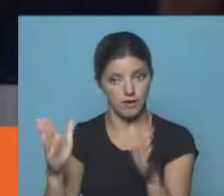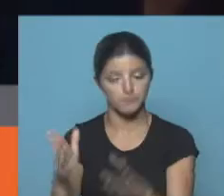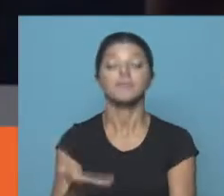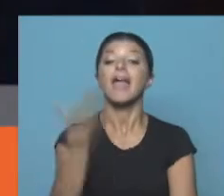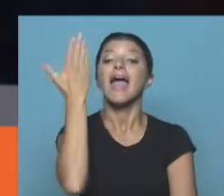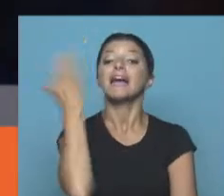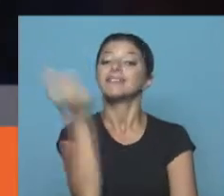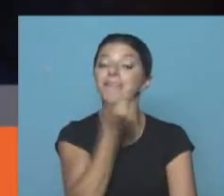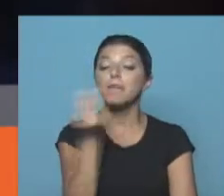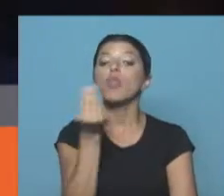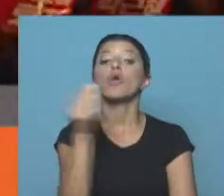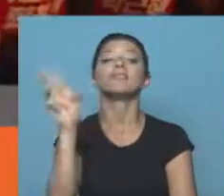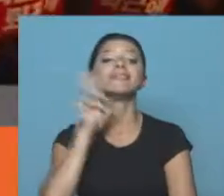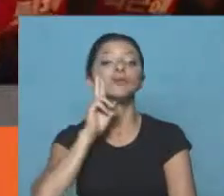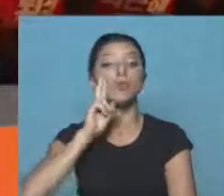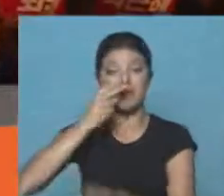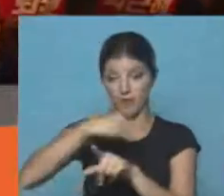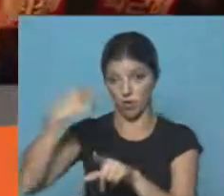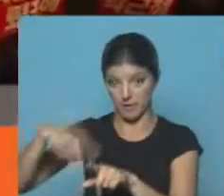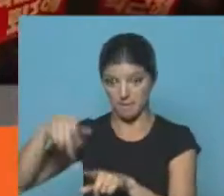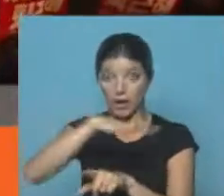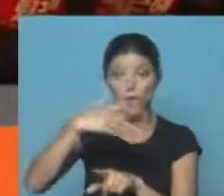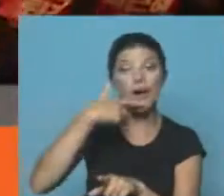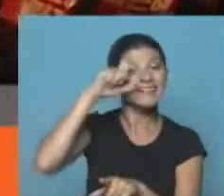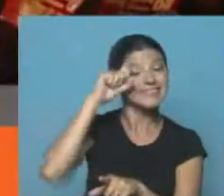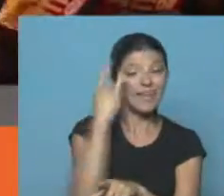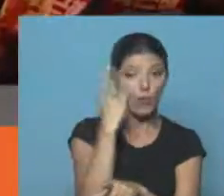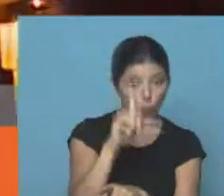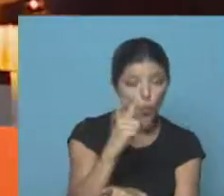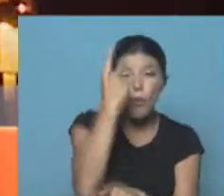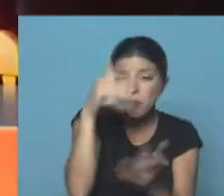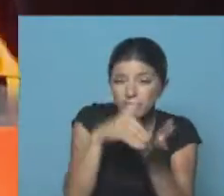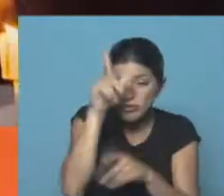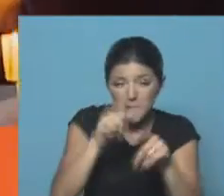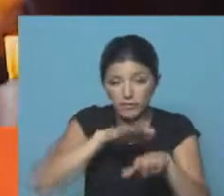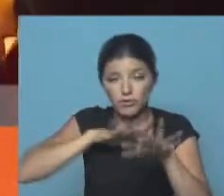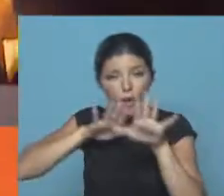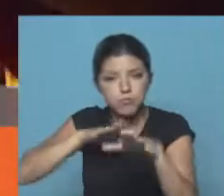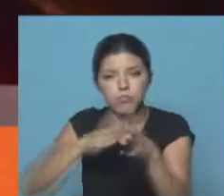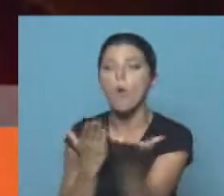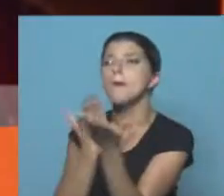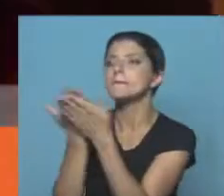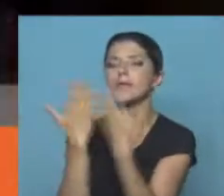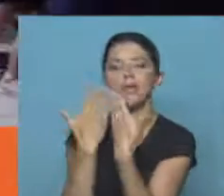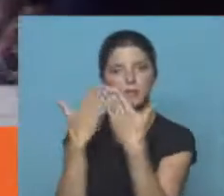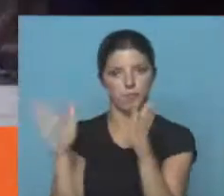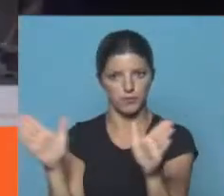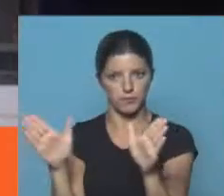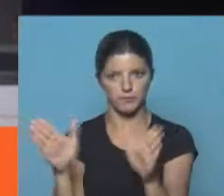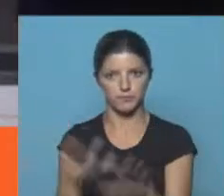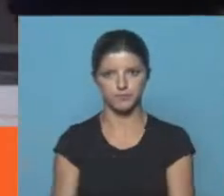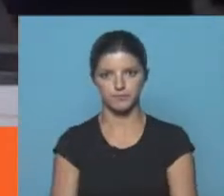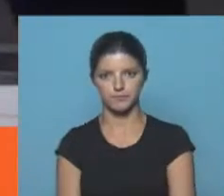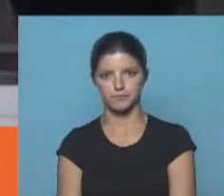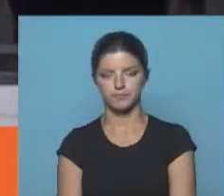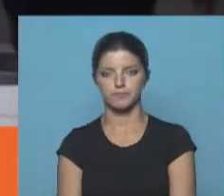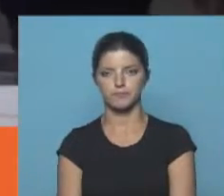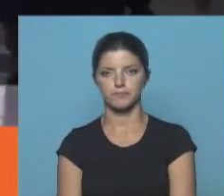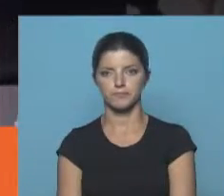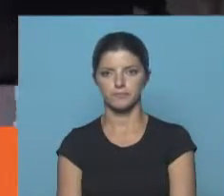clasificada. Por su parte, Park podría ser declarada responsable de complicidad en maniobras de corrupción y tráfico